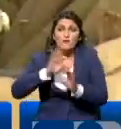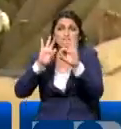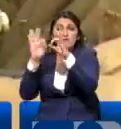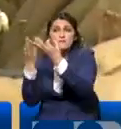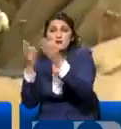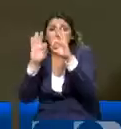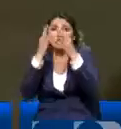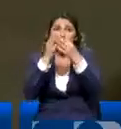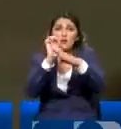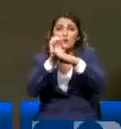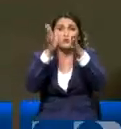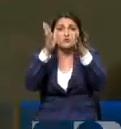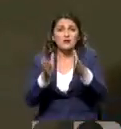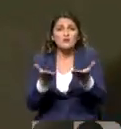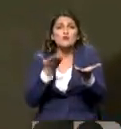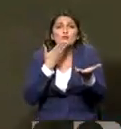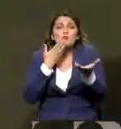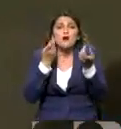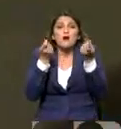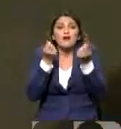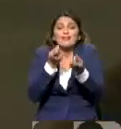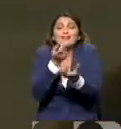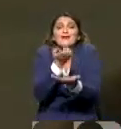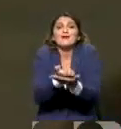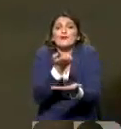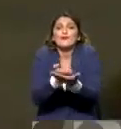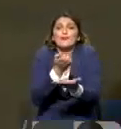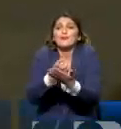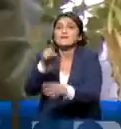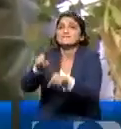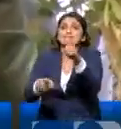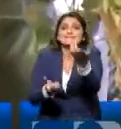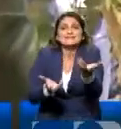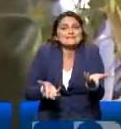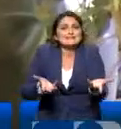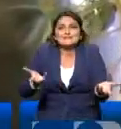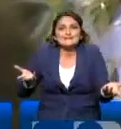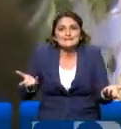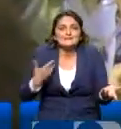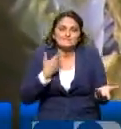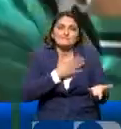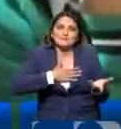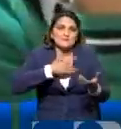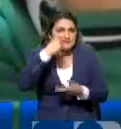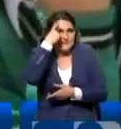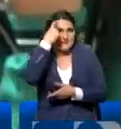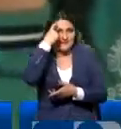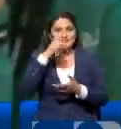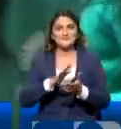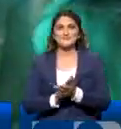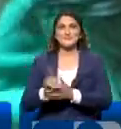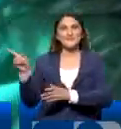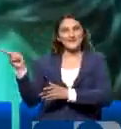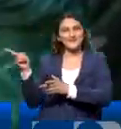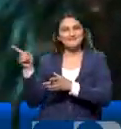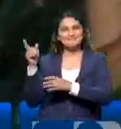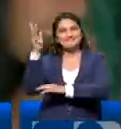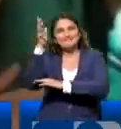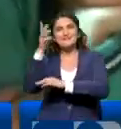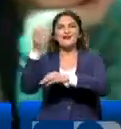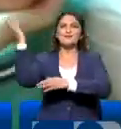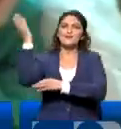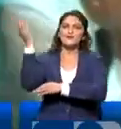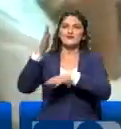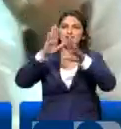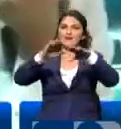de los ecuatorianos la ministra de educación que inauguró el año lectivo junto al presidente dio la bienvenida a estudiantes y maestros y